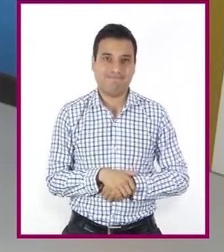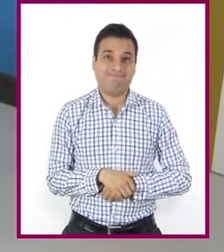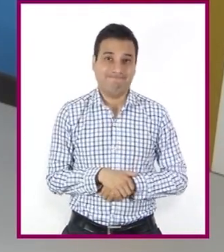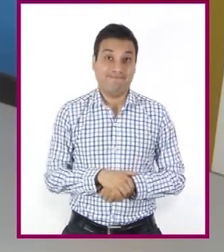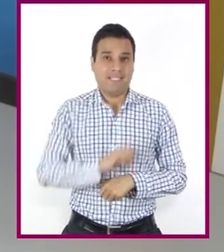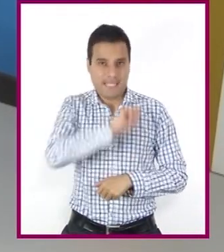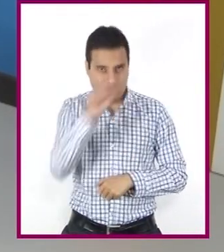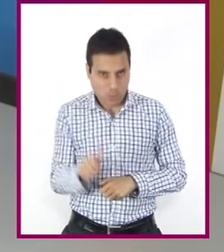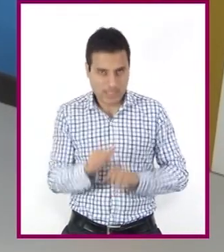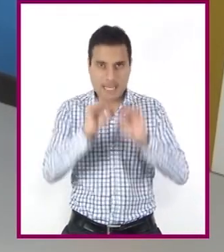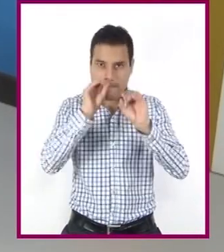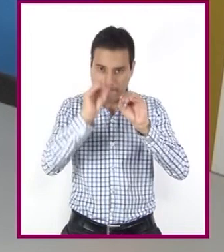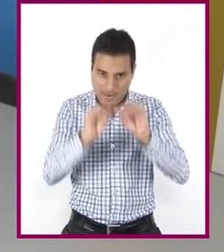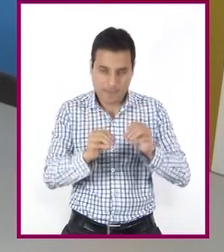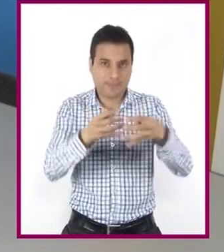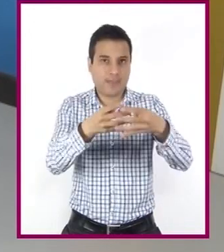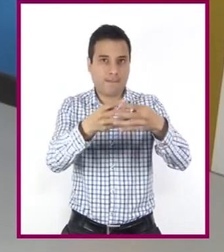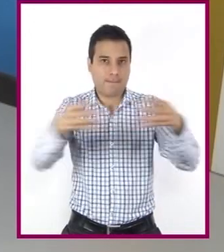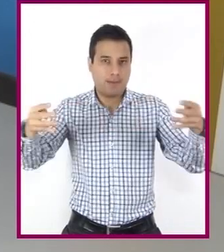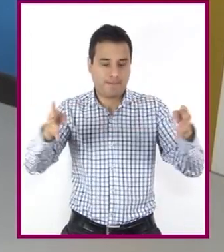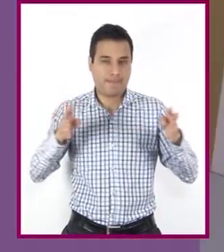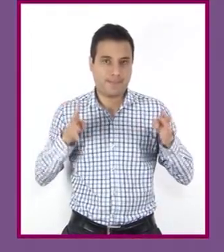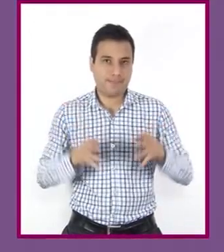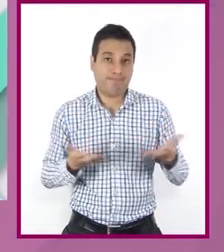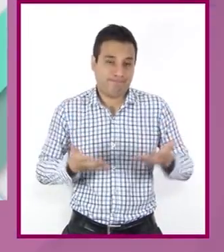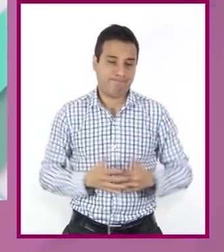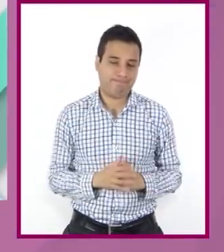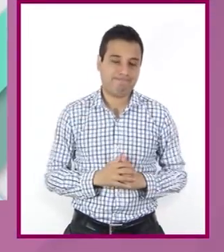necesita comprar mi tía Lili para cercar su terreno.